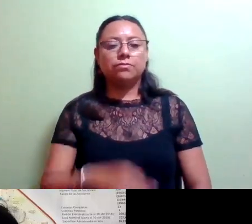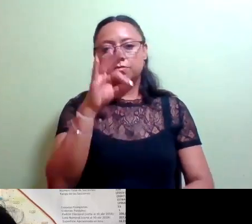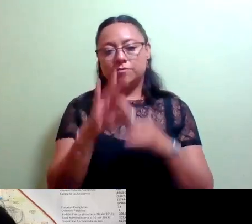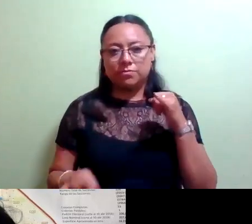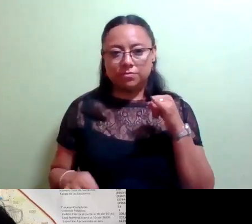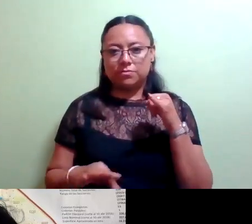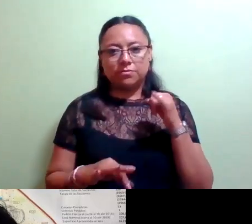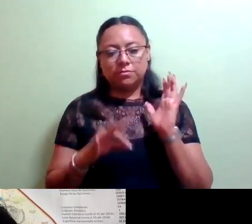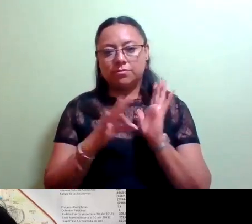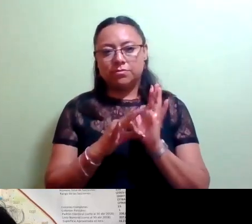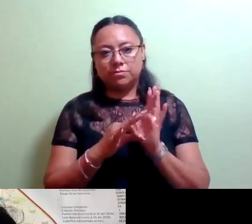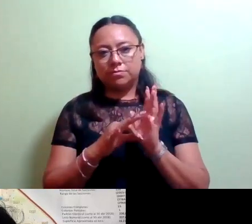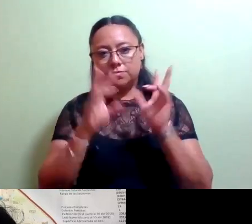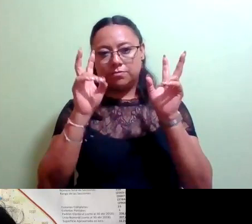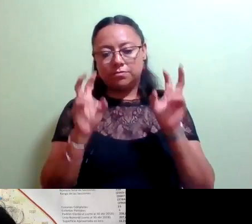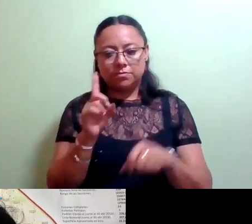orden del día